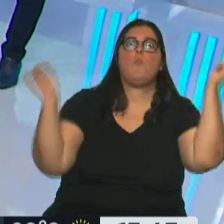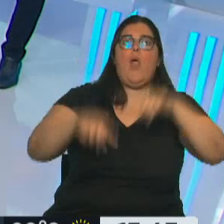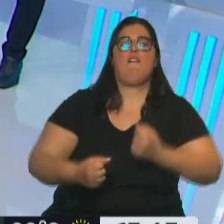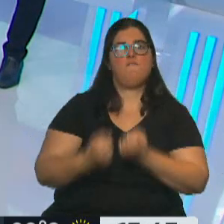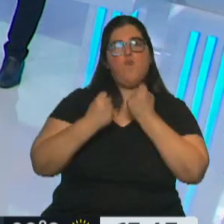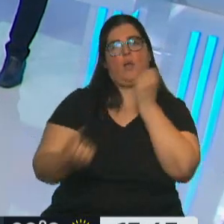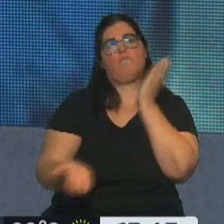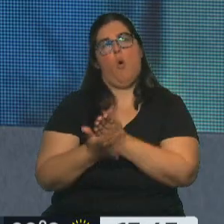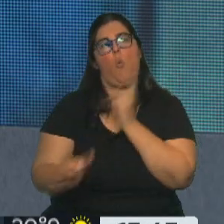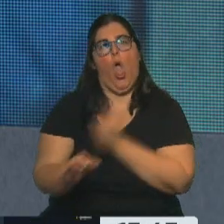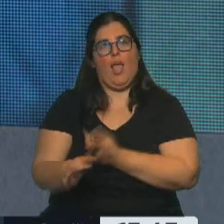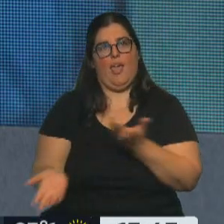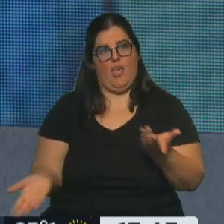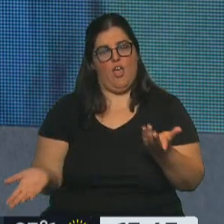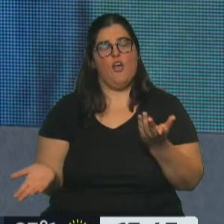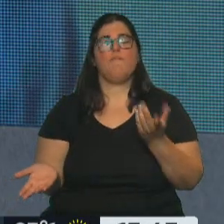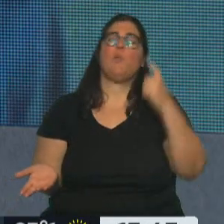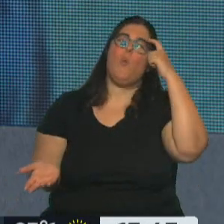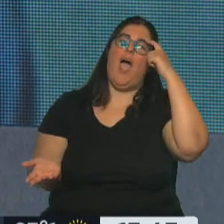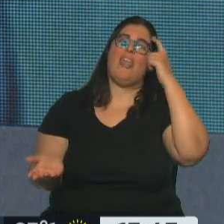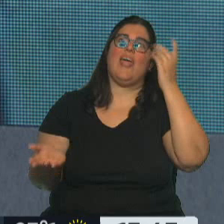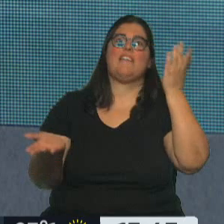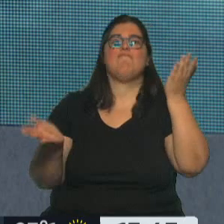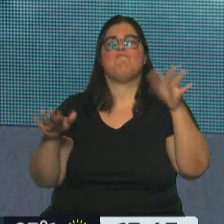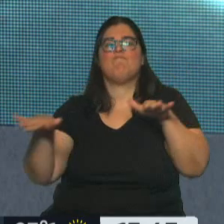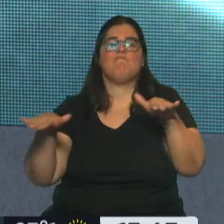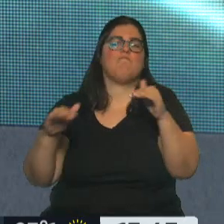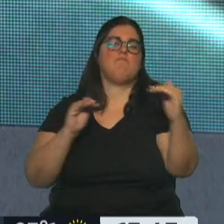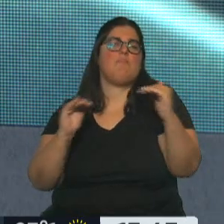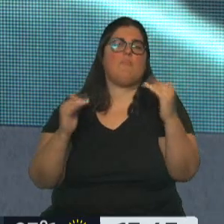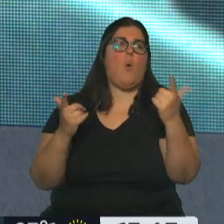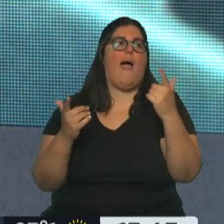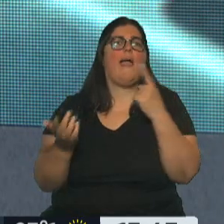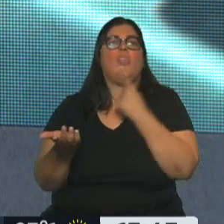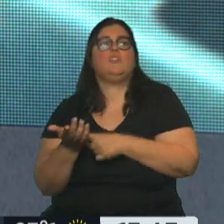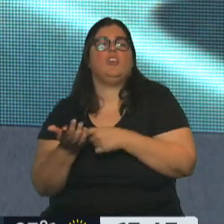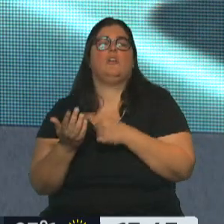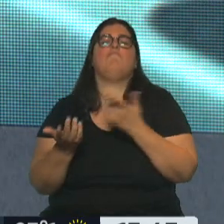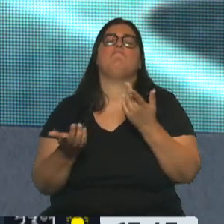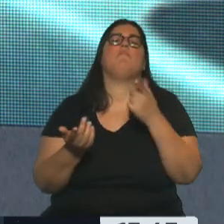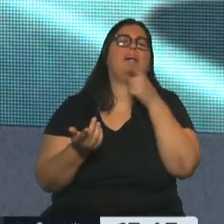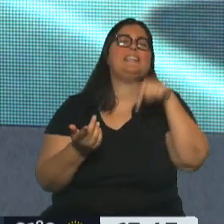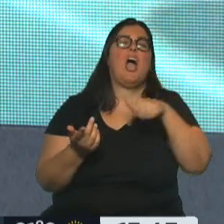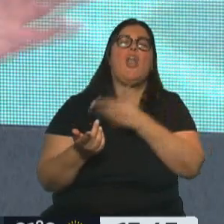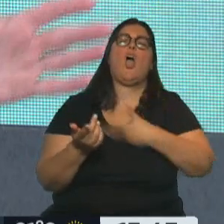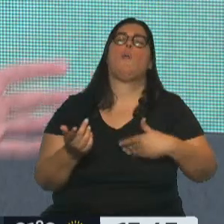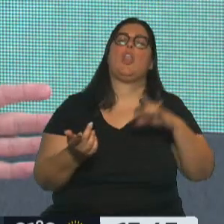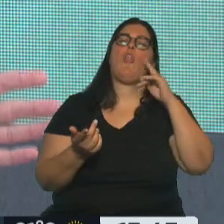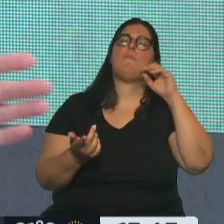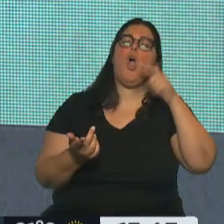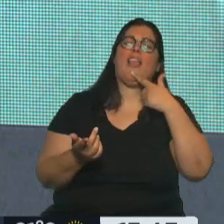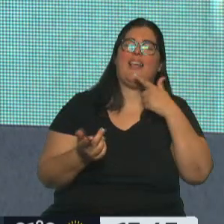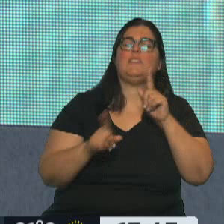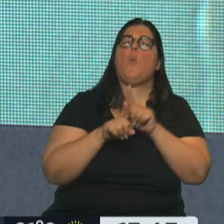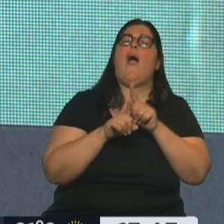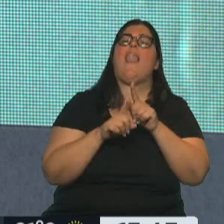Exacto. Y Biden está en un... Lo que pasa con Estados Unidos y el bloqueo ahora, me parece, en la administración demócrata, es algo parecido a lo que pasa en la relación con China,